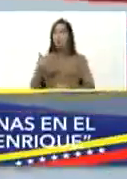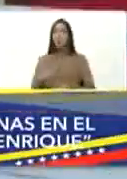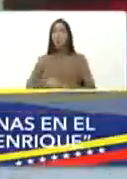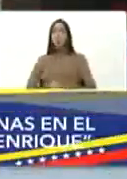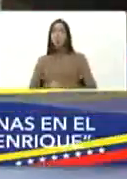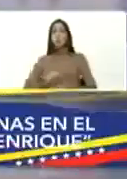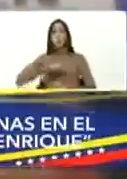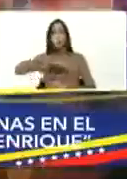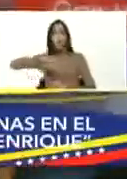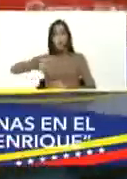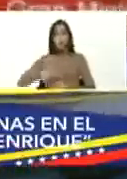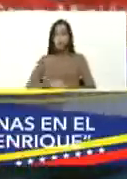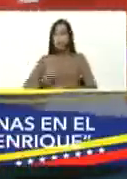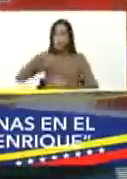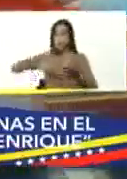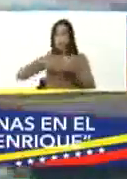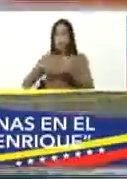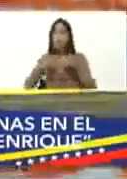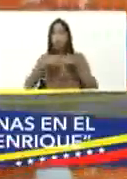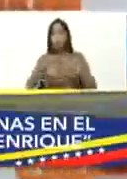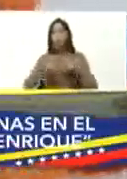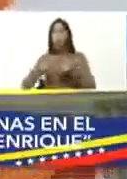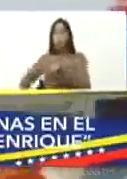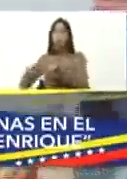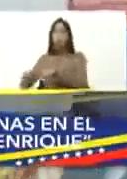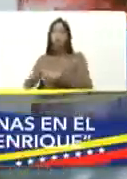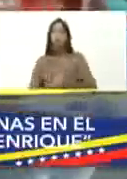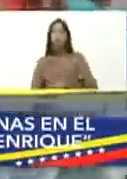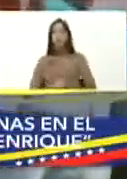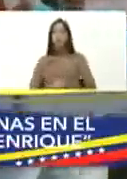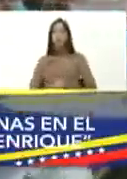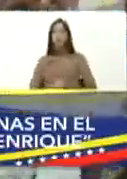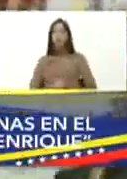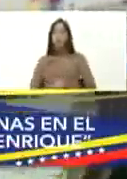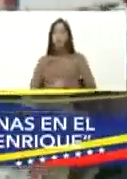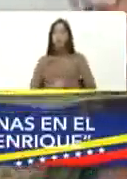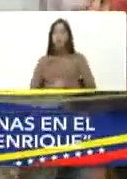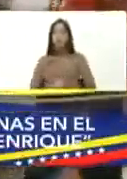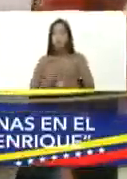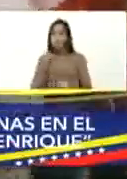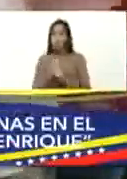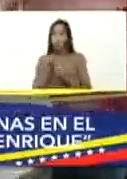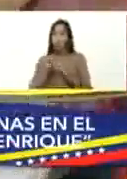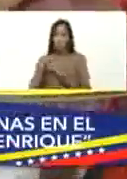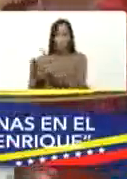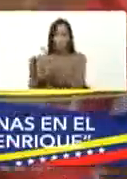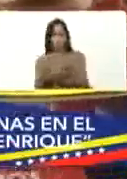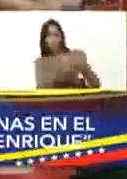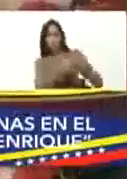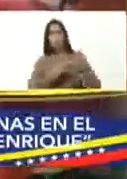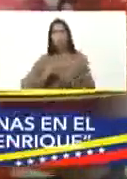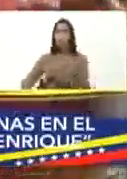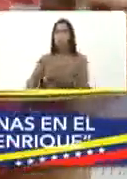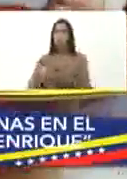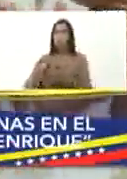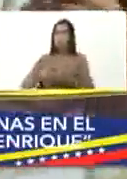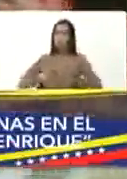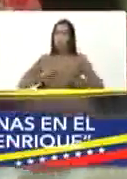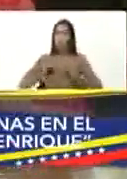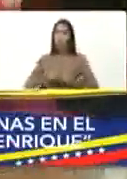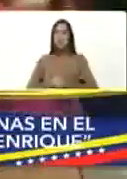y nosotras construir títulos de tierra urbana en una labor conjunta que no sería posible si